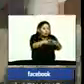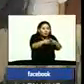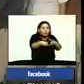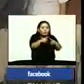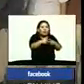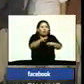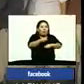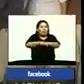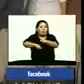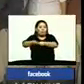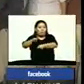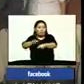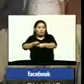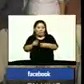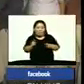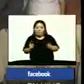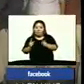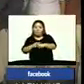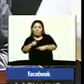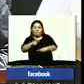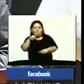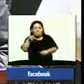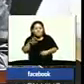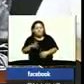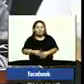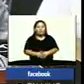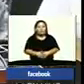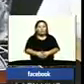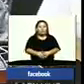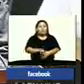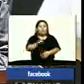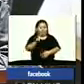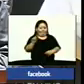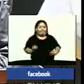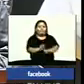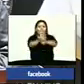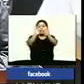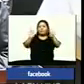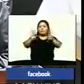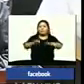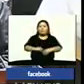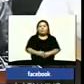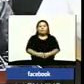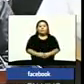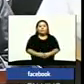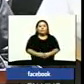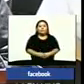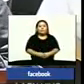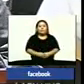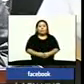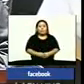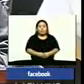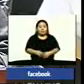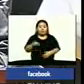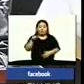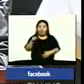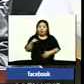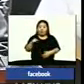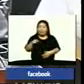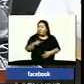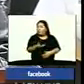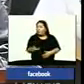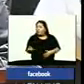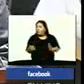cambiado de bando para cometer ilícitos. Creo que hay que ser claros, todos estos delitos han sido